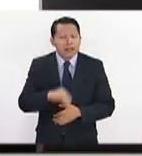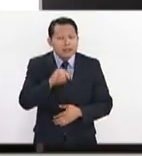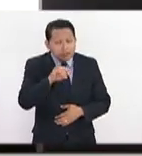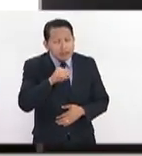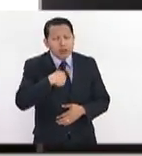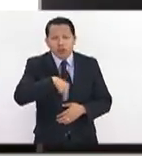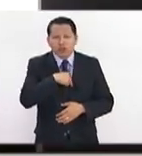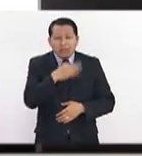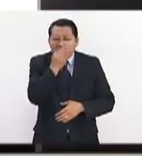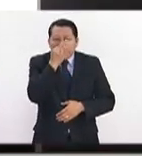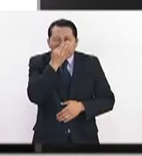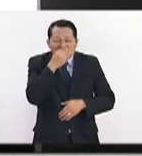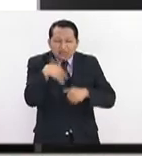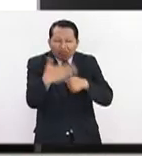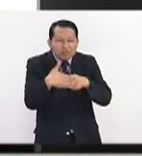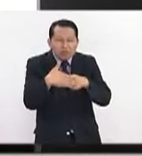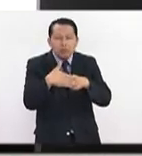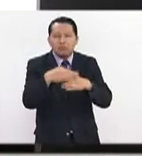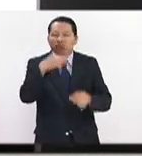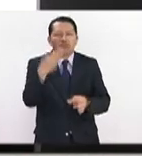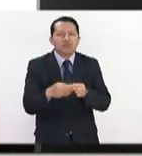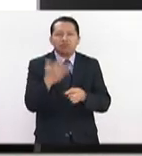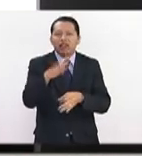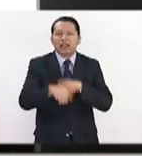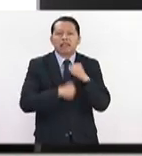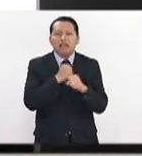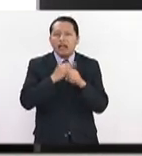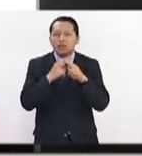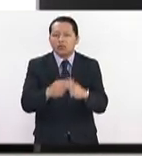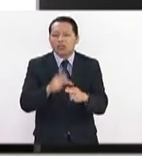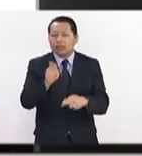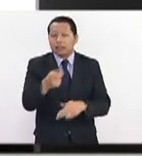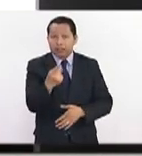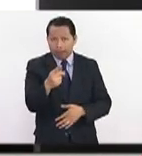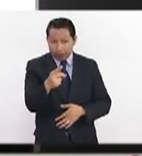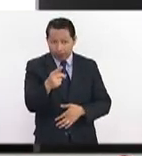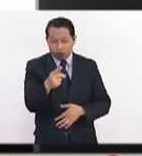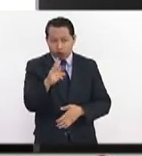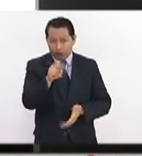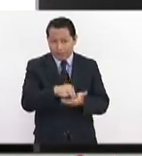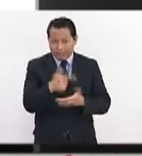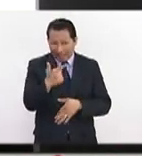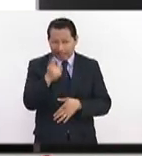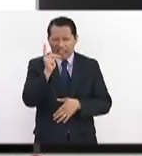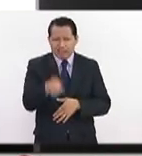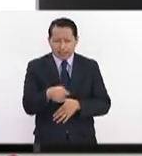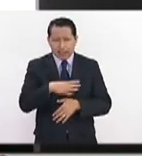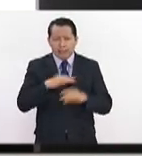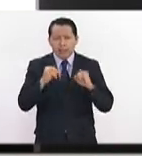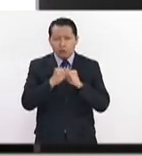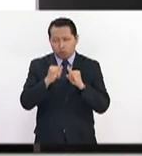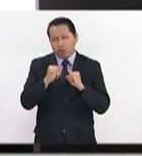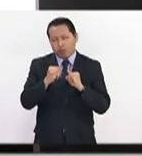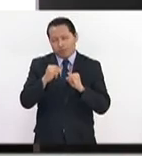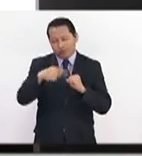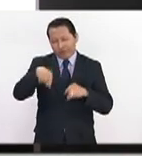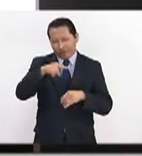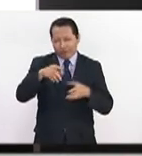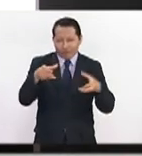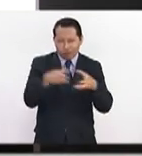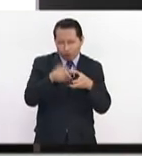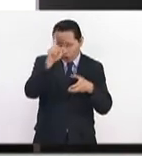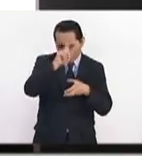años, precisamente en diciembre de 2007, el Consejo General Consultivo del Instituto Politécnico